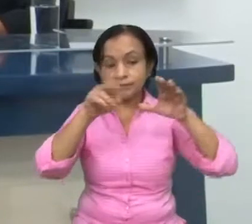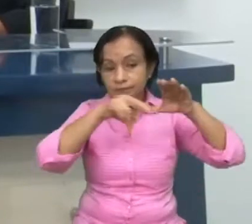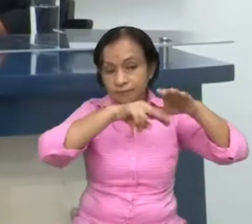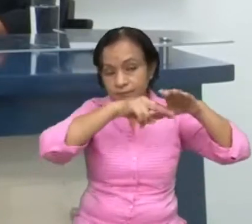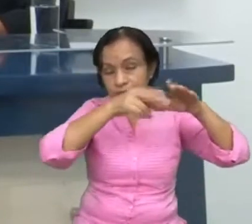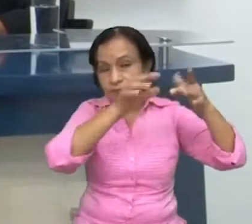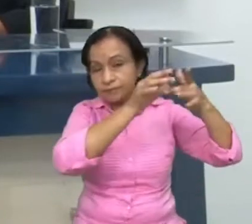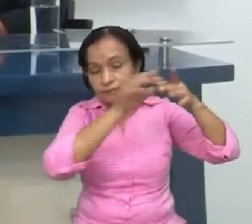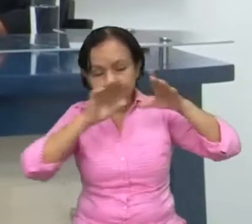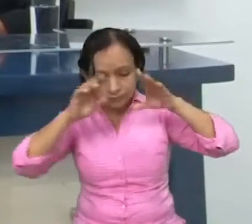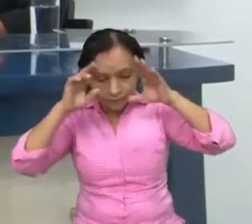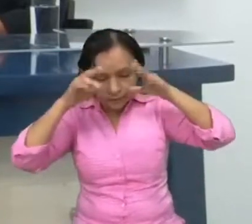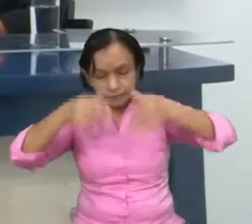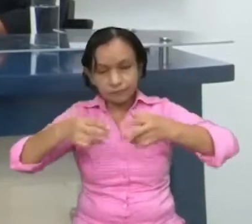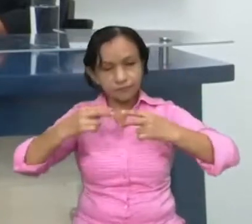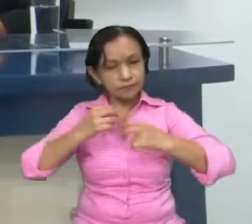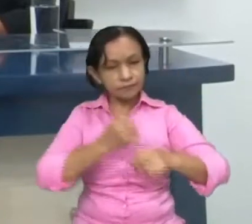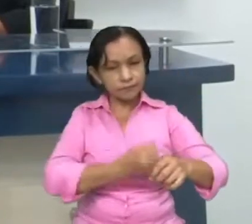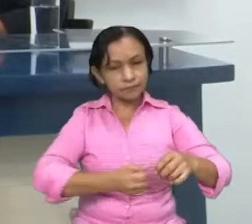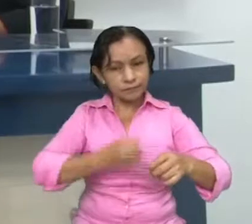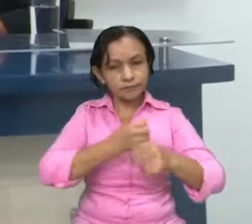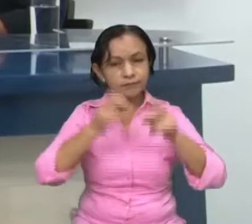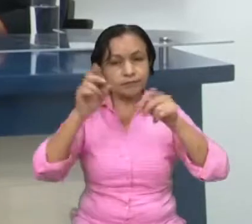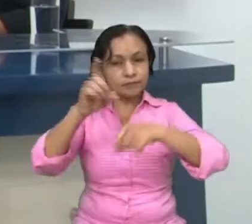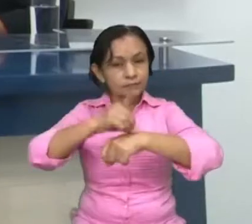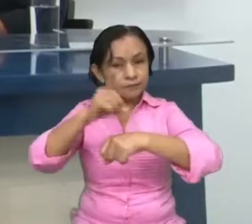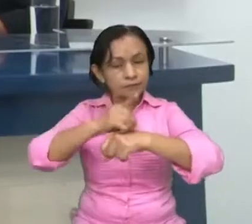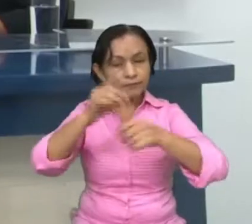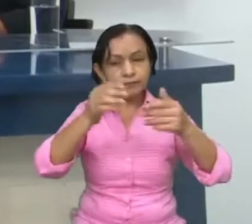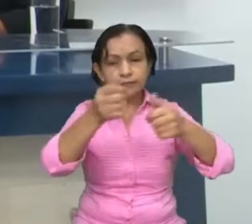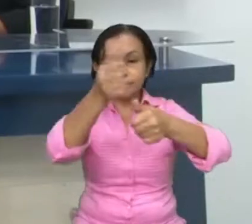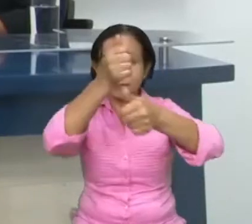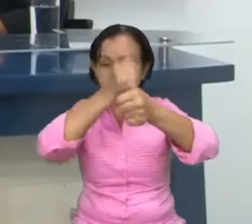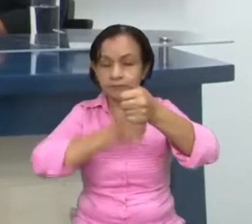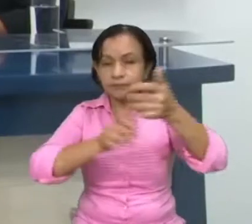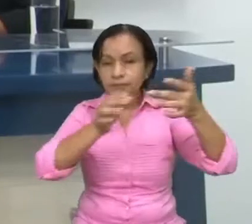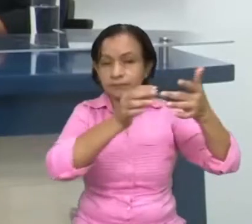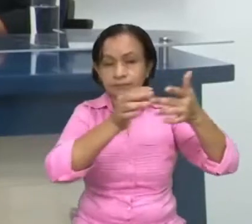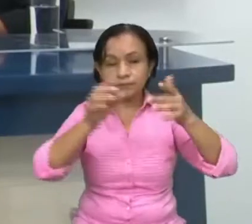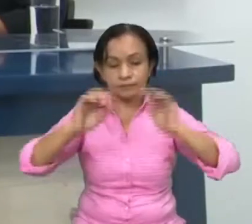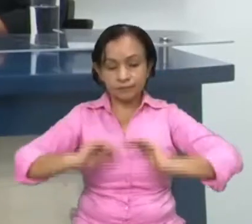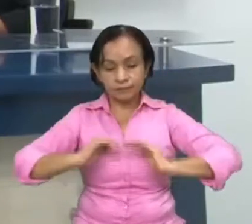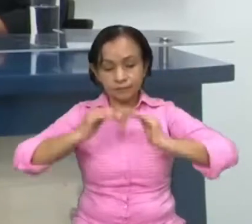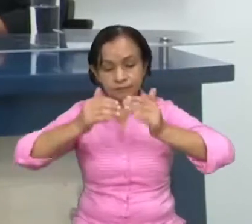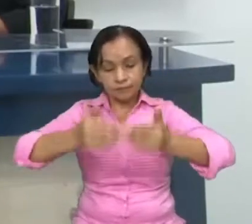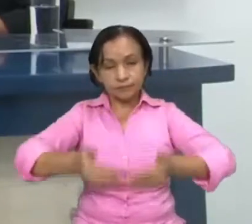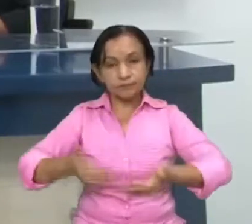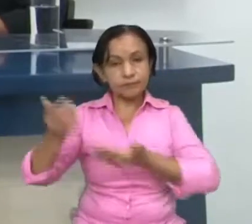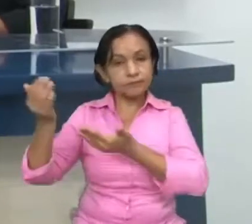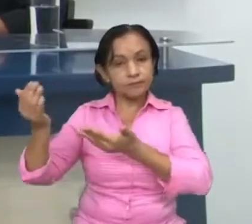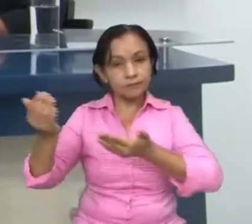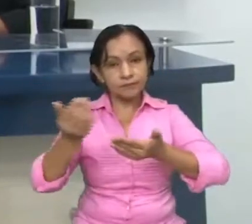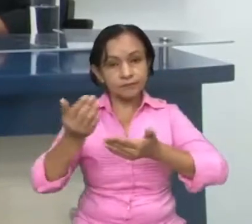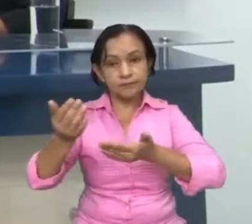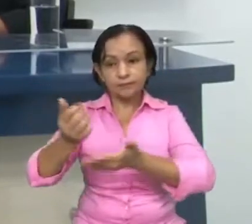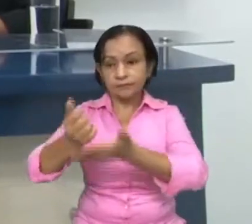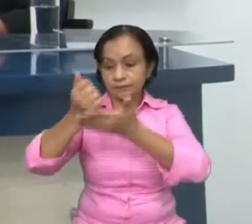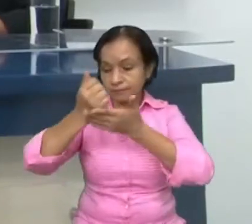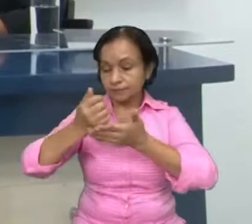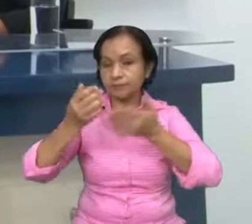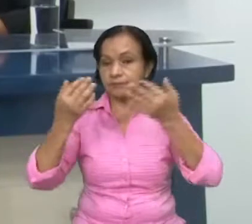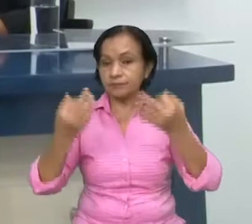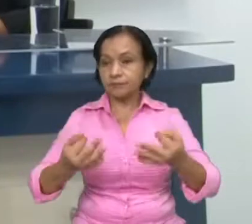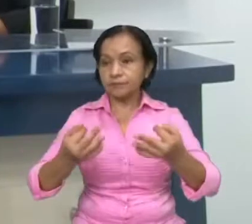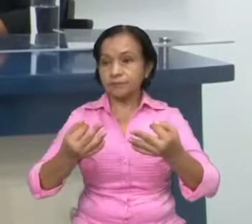de alta resolución, personal médico entrenado, subespecialistas en medicina materno-fetal que garanticen un diagnóstico